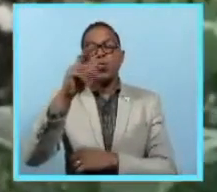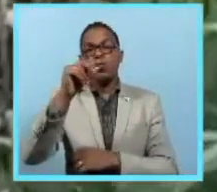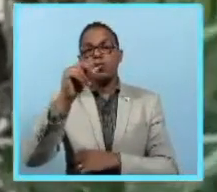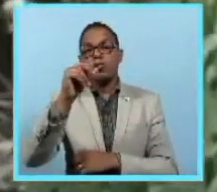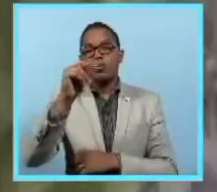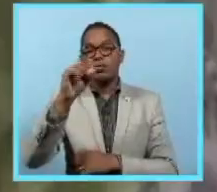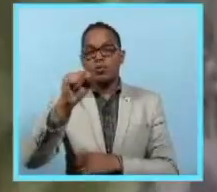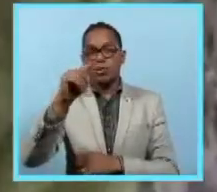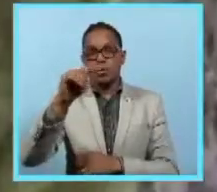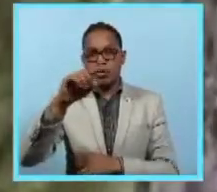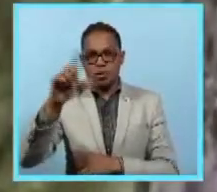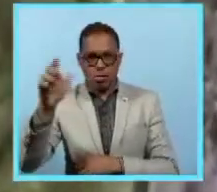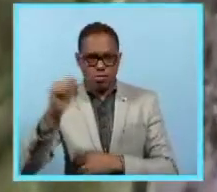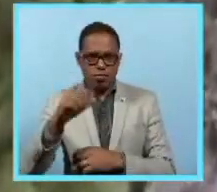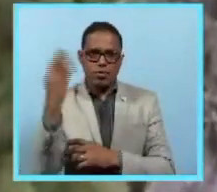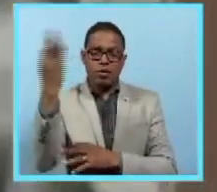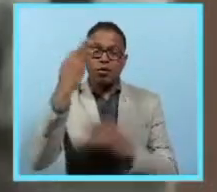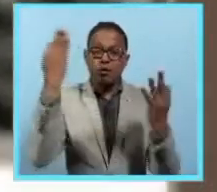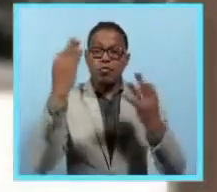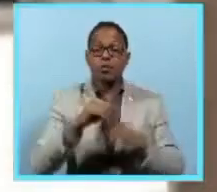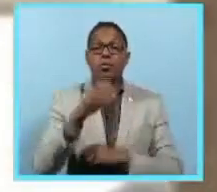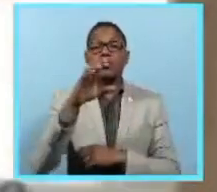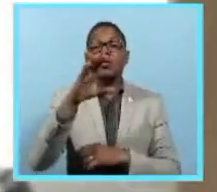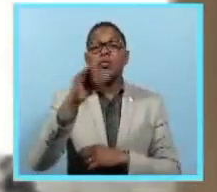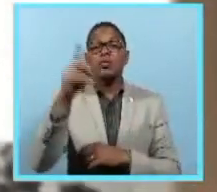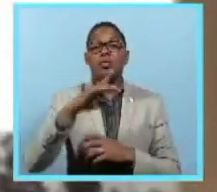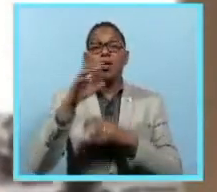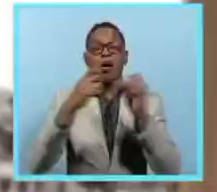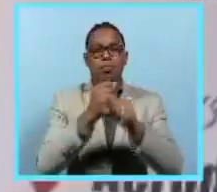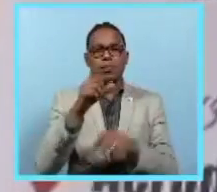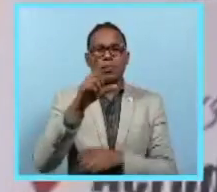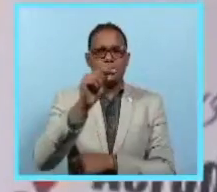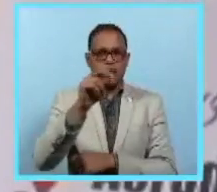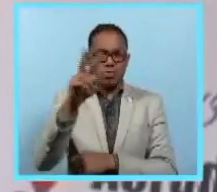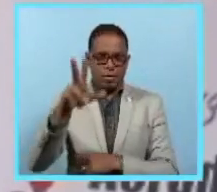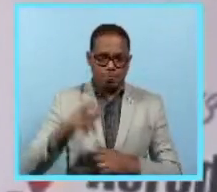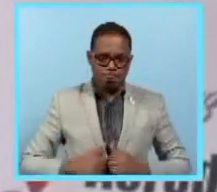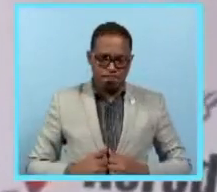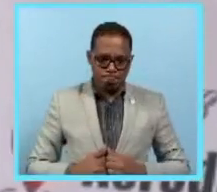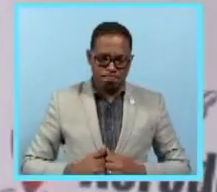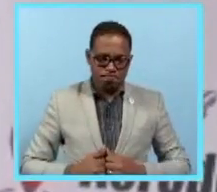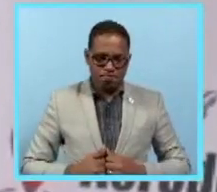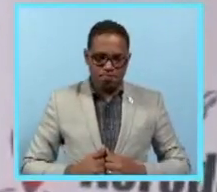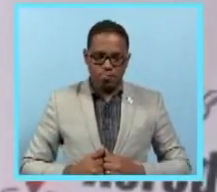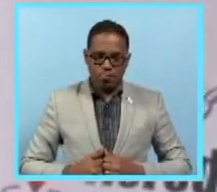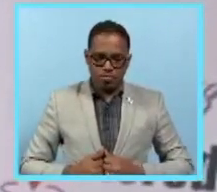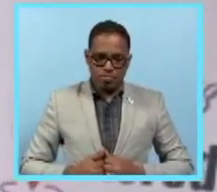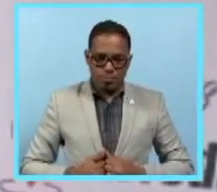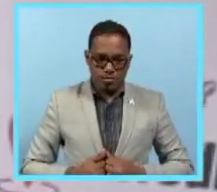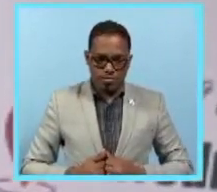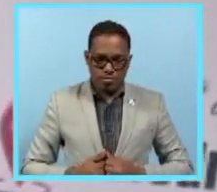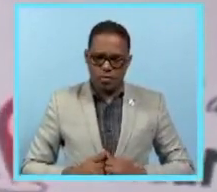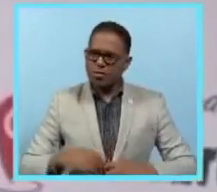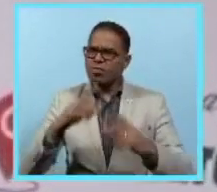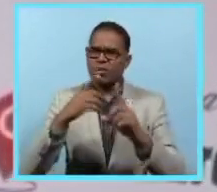a desarrollar el Festival de la Cosecha Constanza 2023. Un evento que tiene como